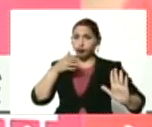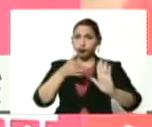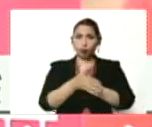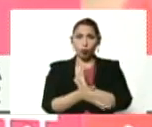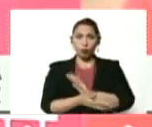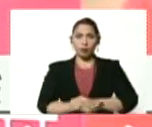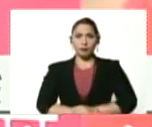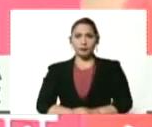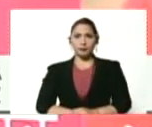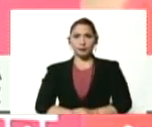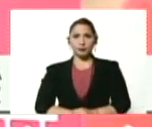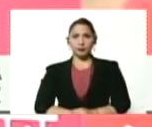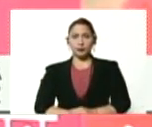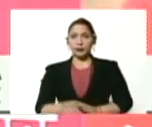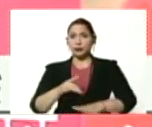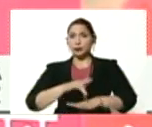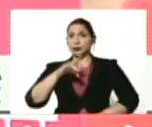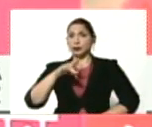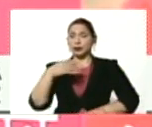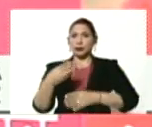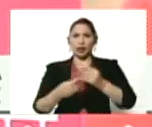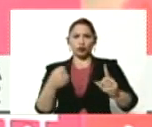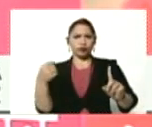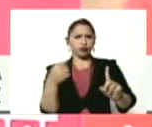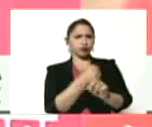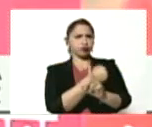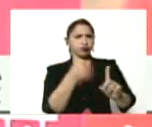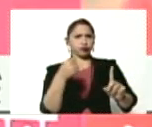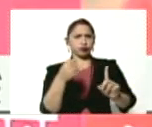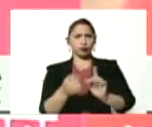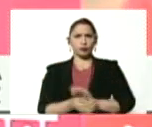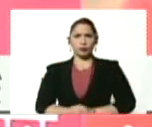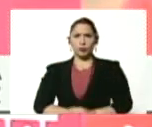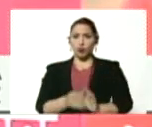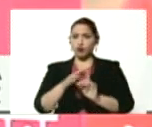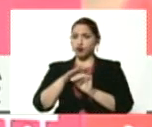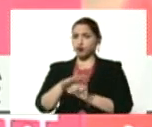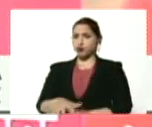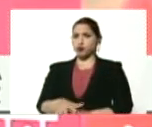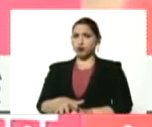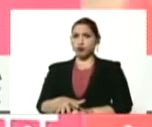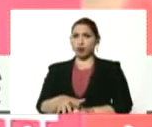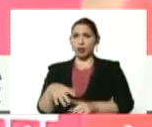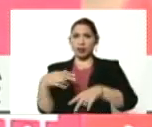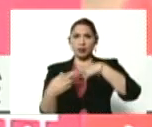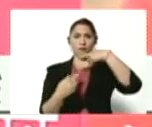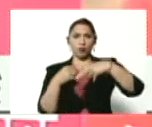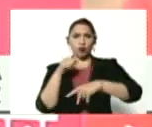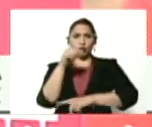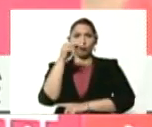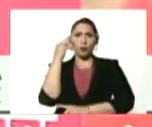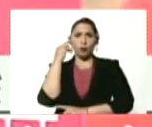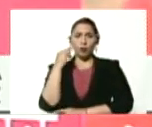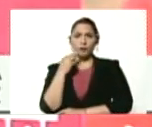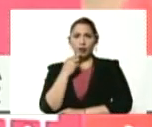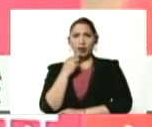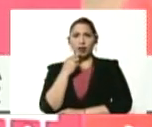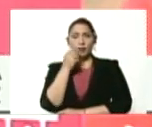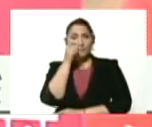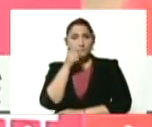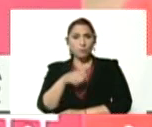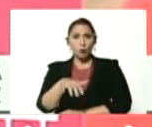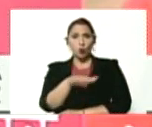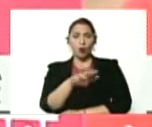los graves hechos, las agresiones a las que ha sido sometida la Revolución Bolivariana, el pueblo